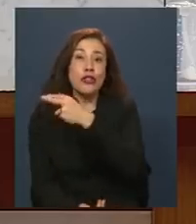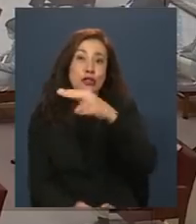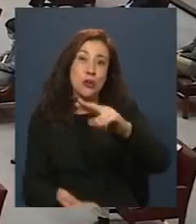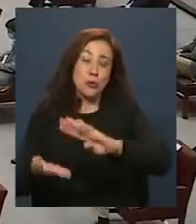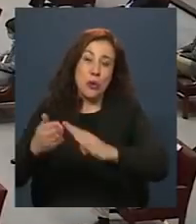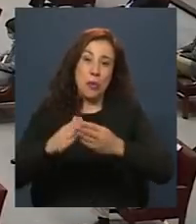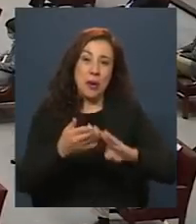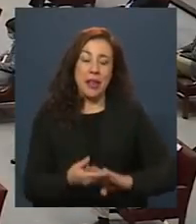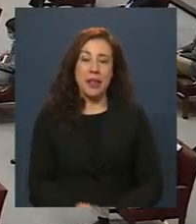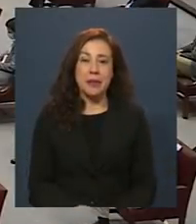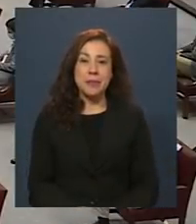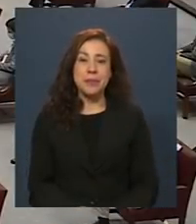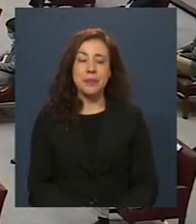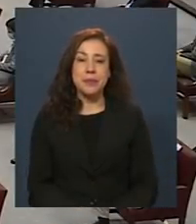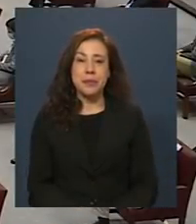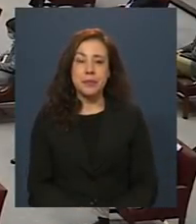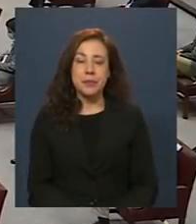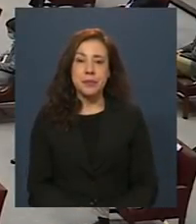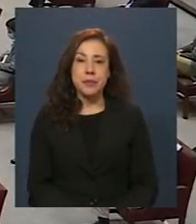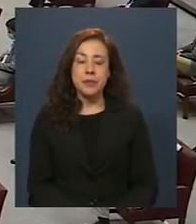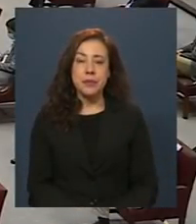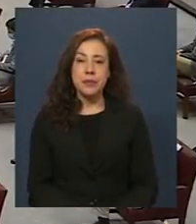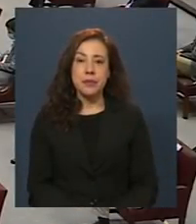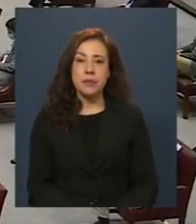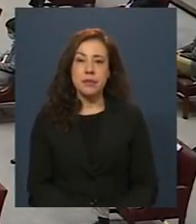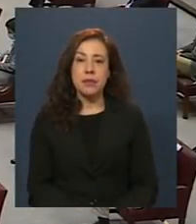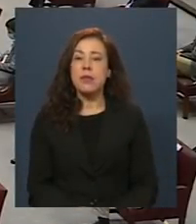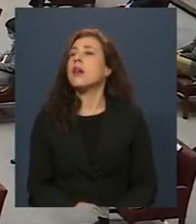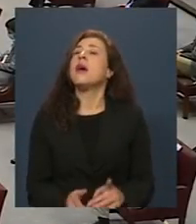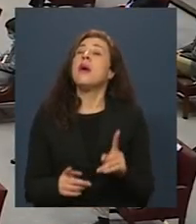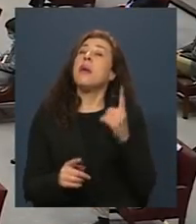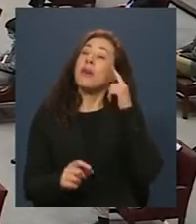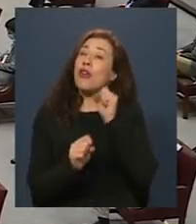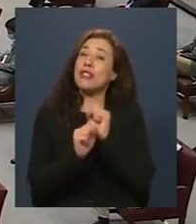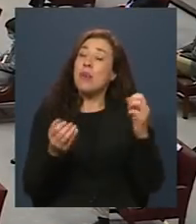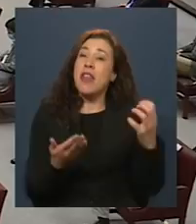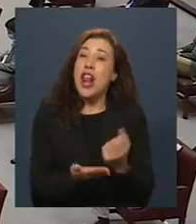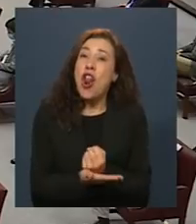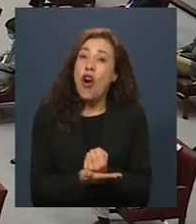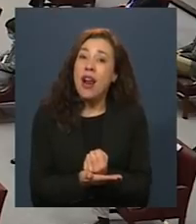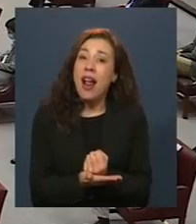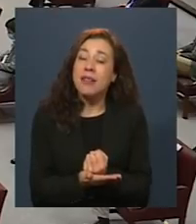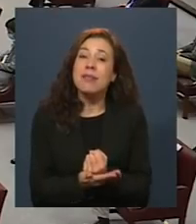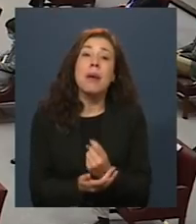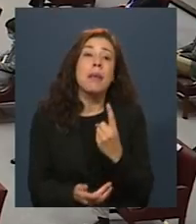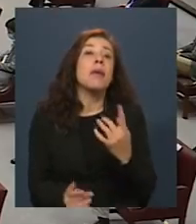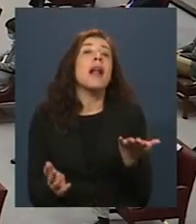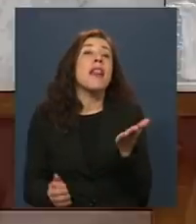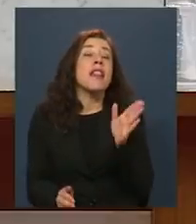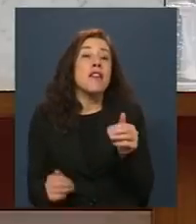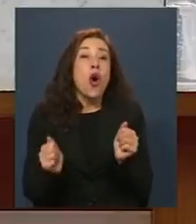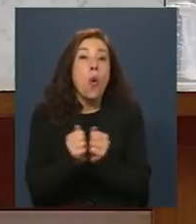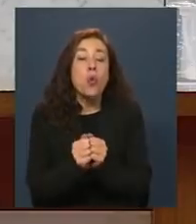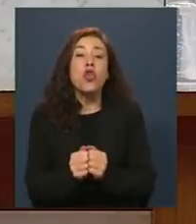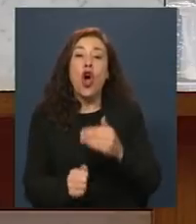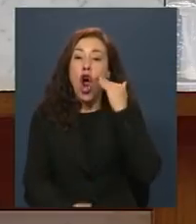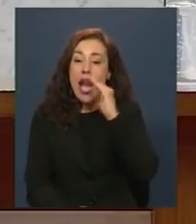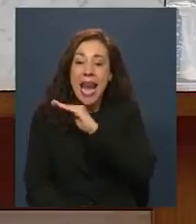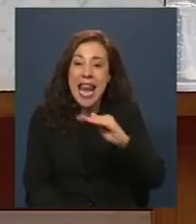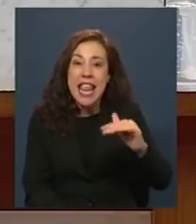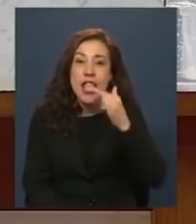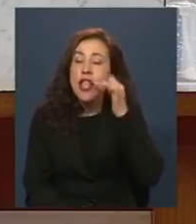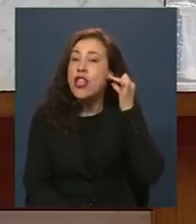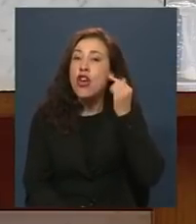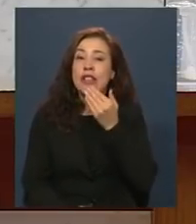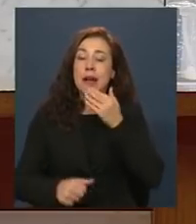comunidades. Pero no hay umbral posible de alcanzar si no es con nuestros niños, niñas y adolescentes.